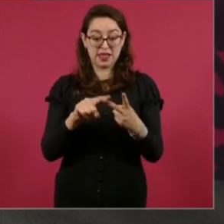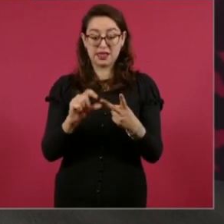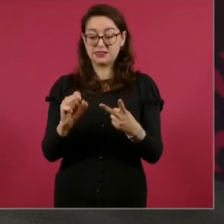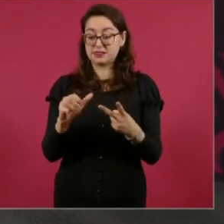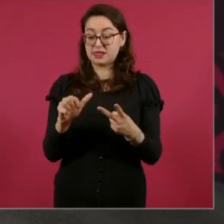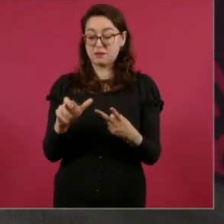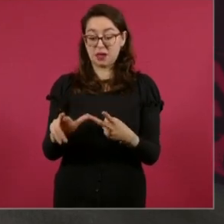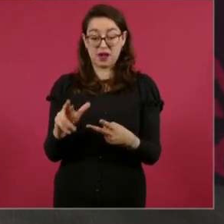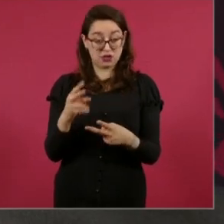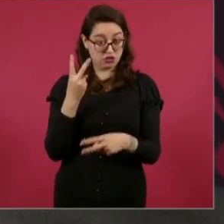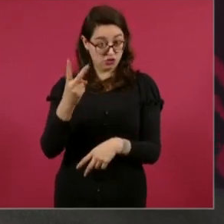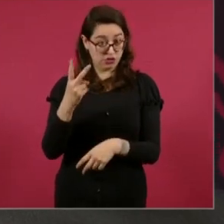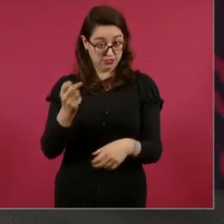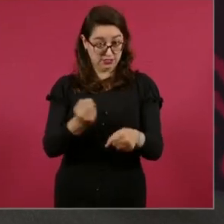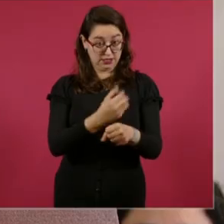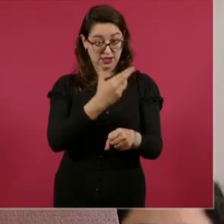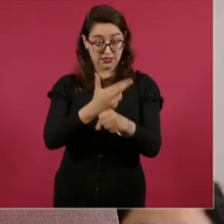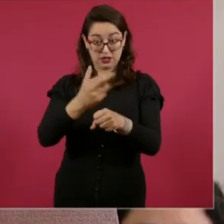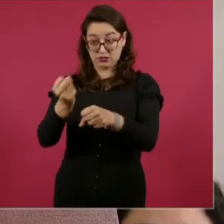ayudado